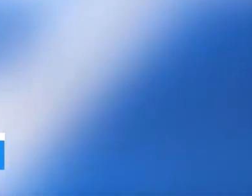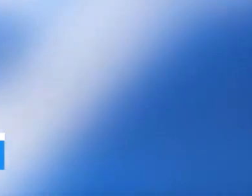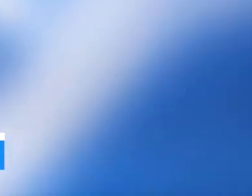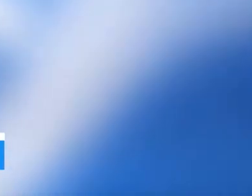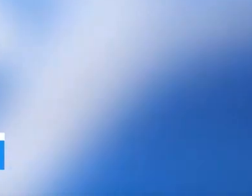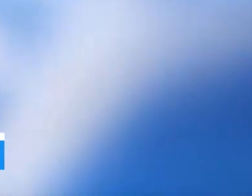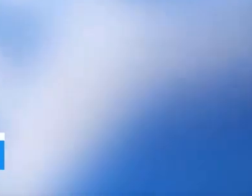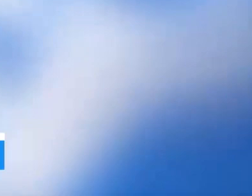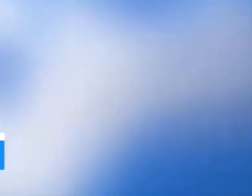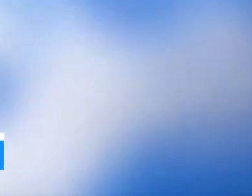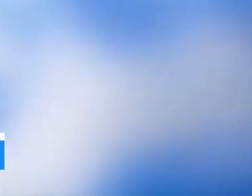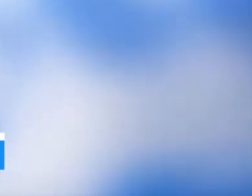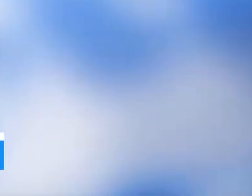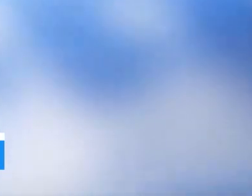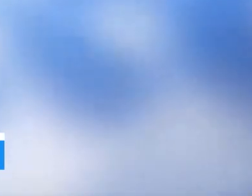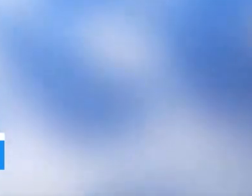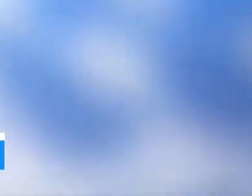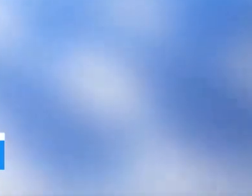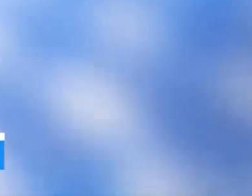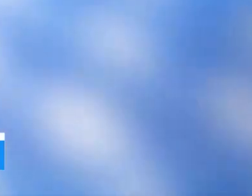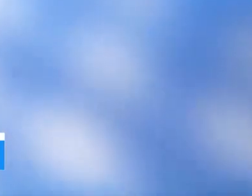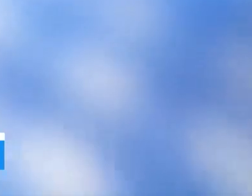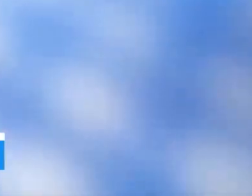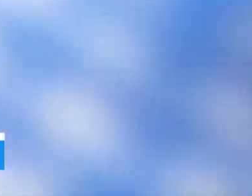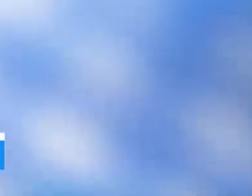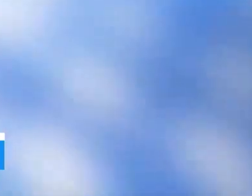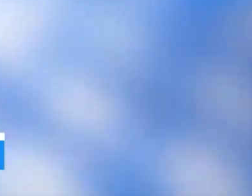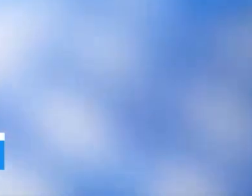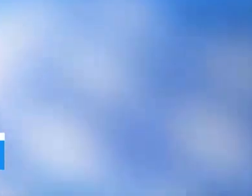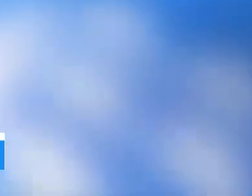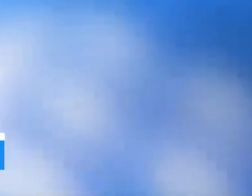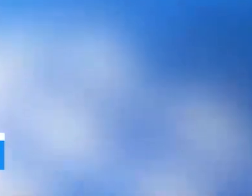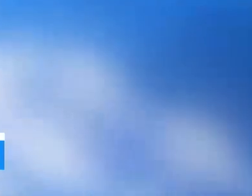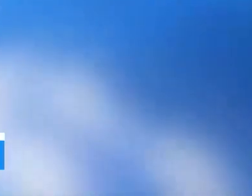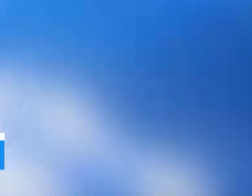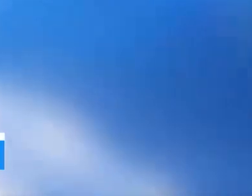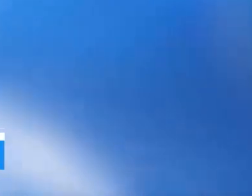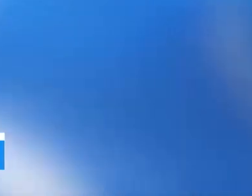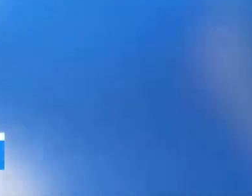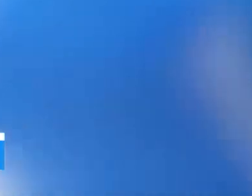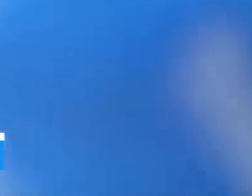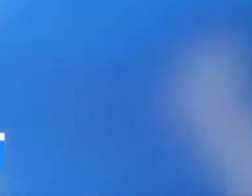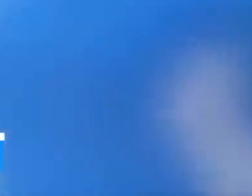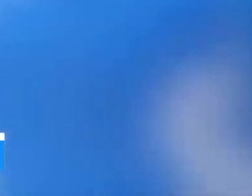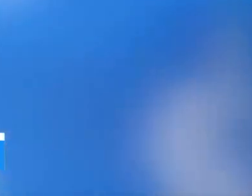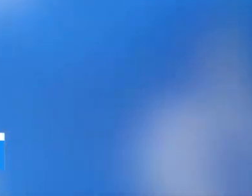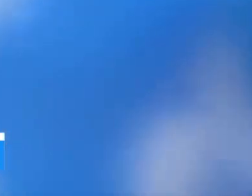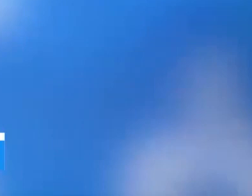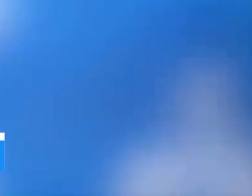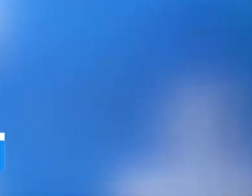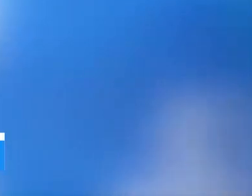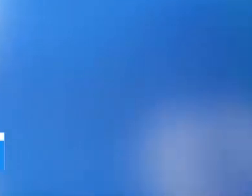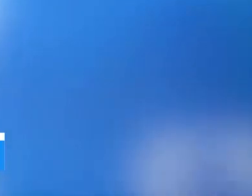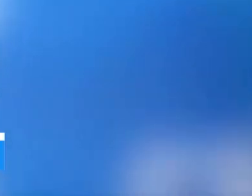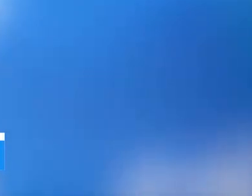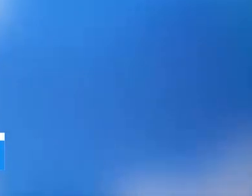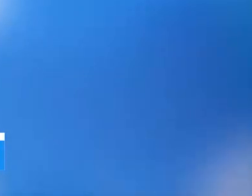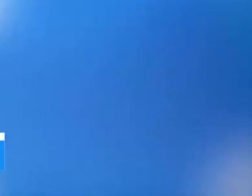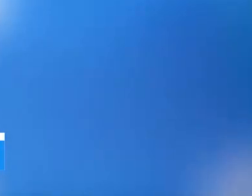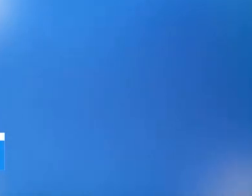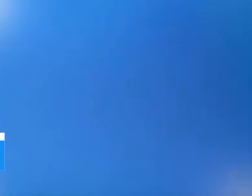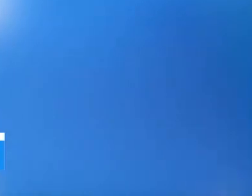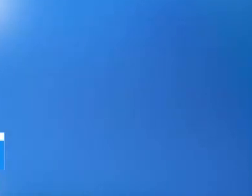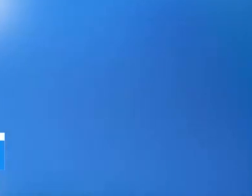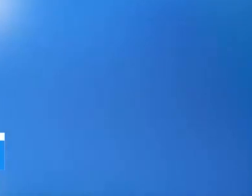llegando excesivamente altos y que incluso el número en el contador no coincide con el del recibo. Aquí como está mostrando